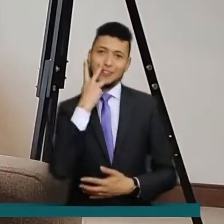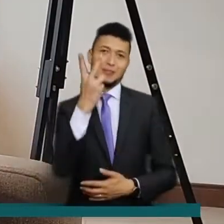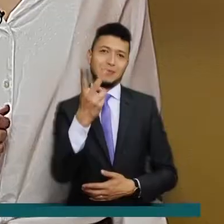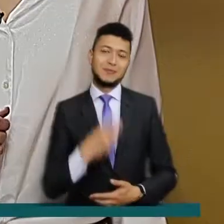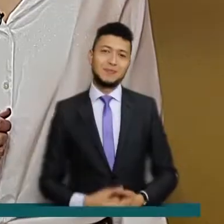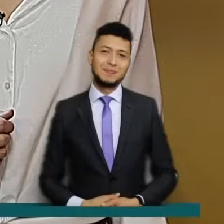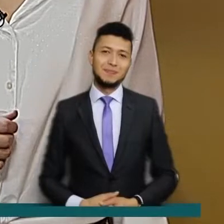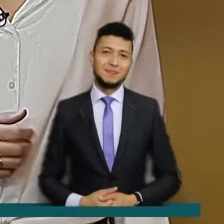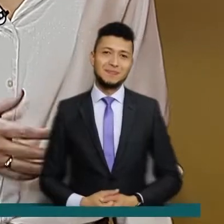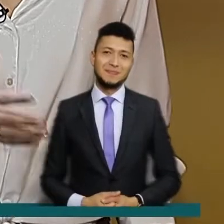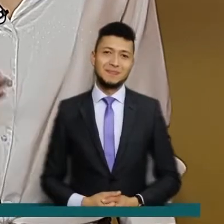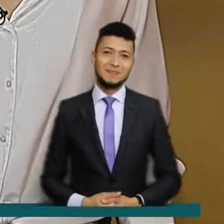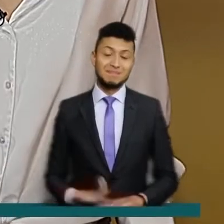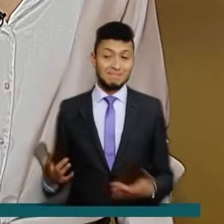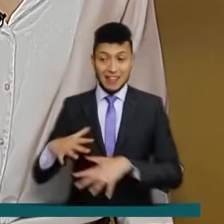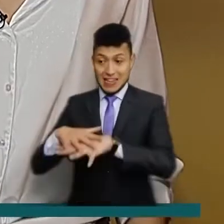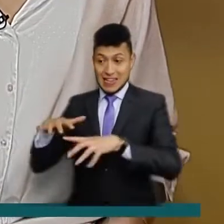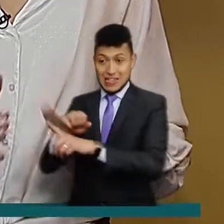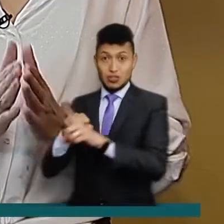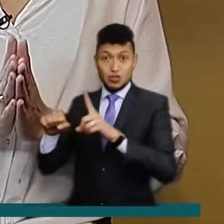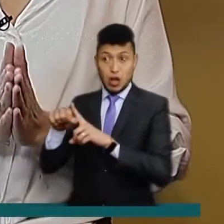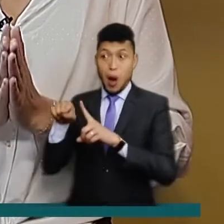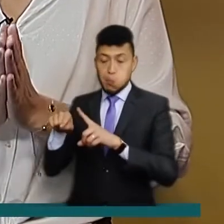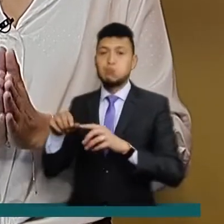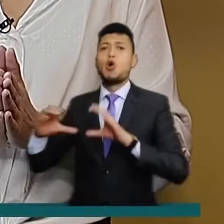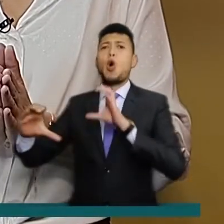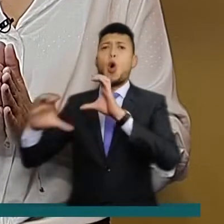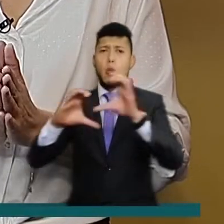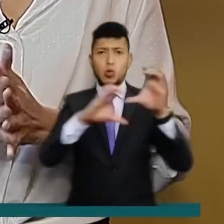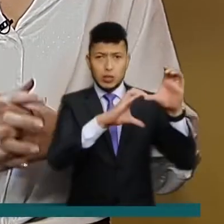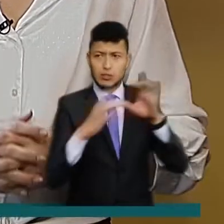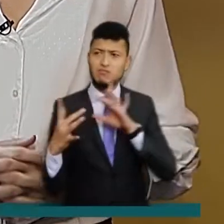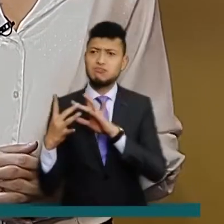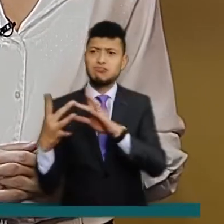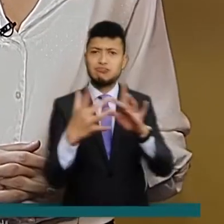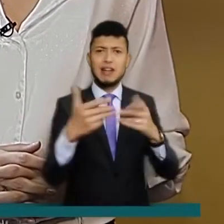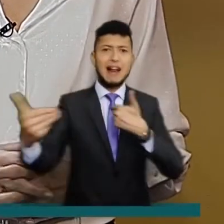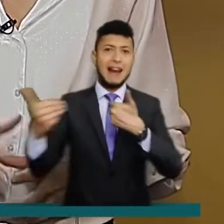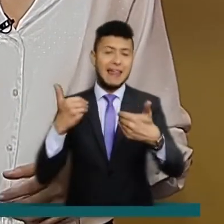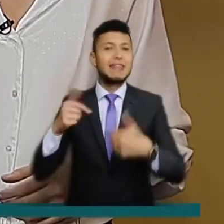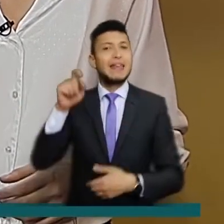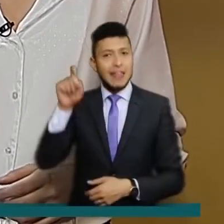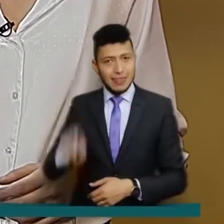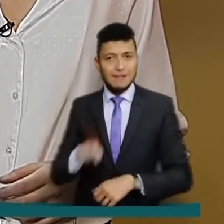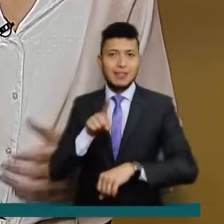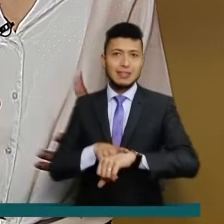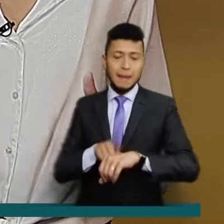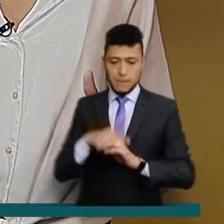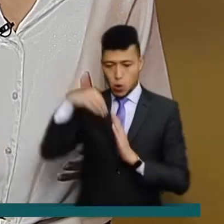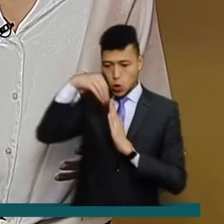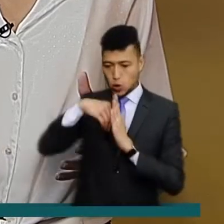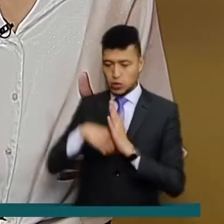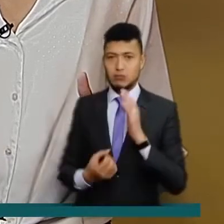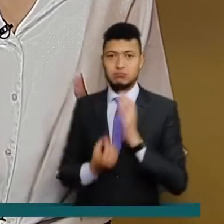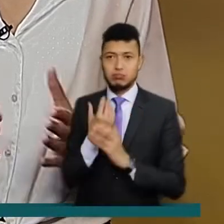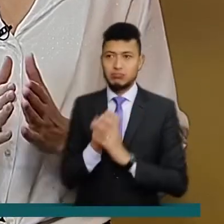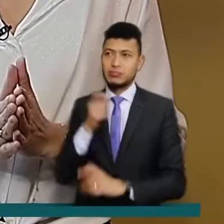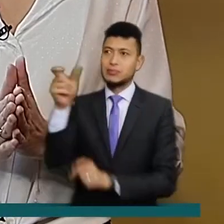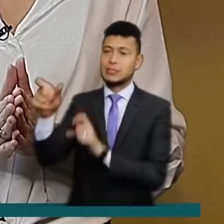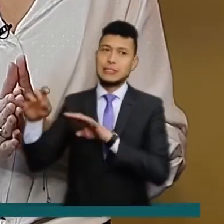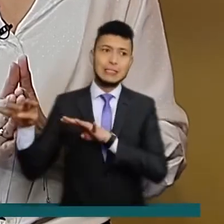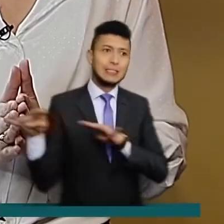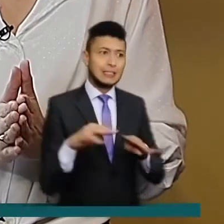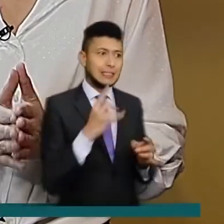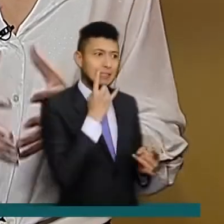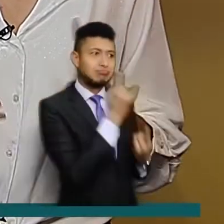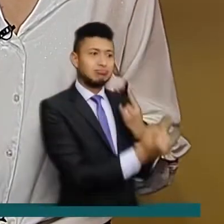y nos vemos. Las redes sociales son un canal permanente de comunicación con los clientes. Por eso hay que dedicar tiempo a crear contenido que